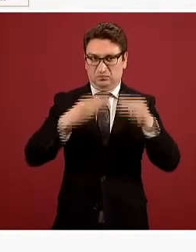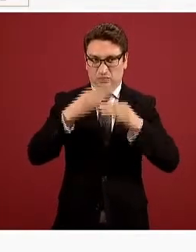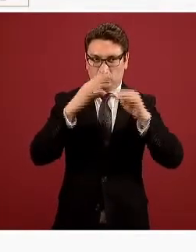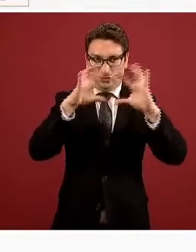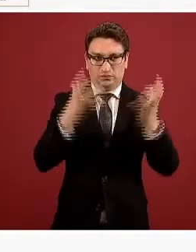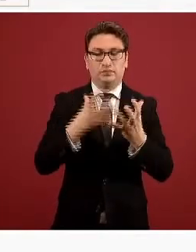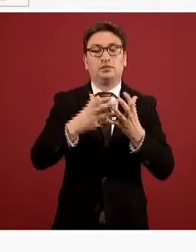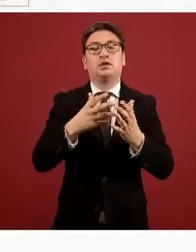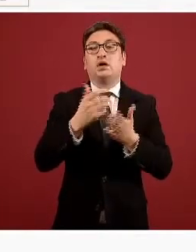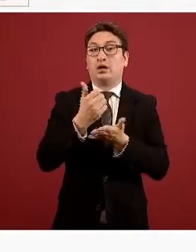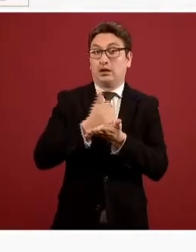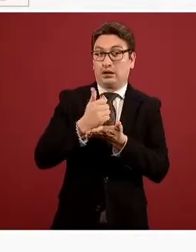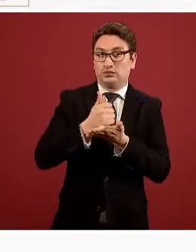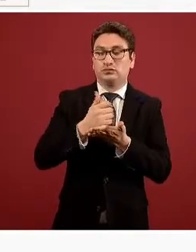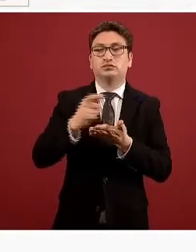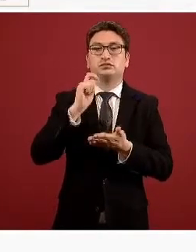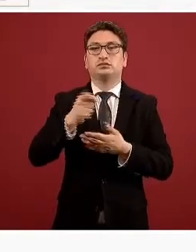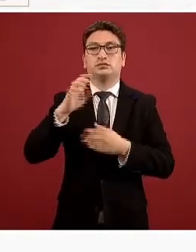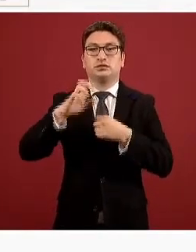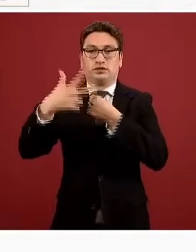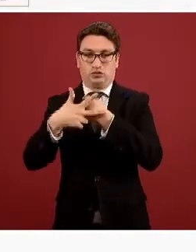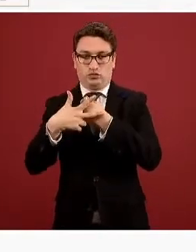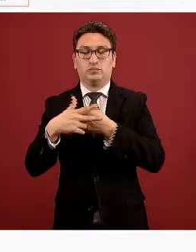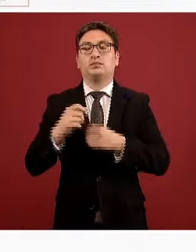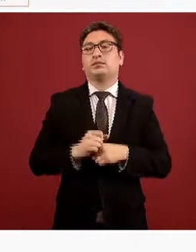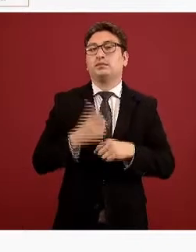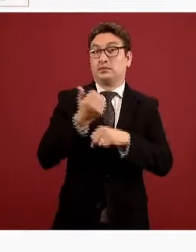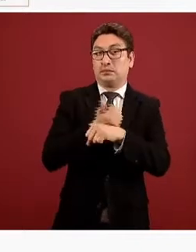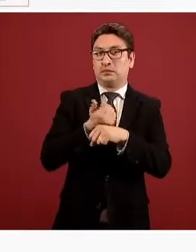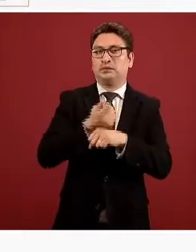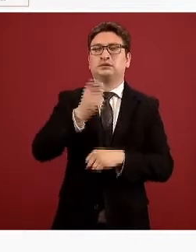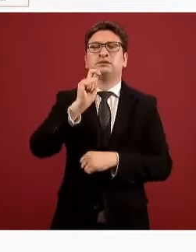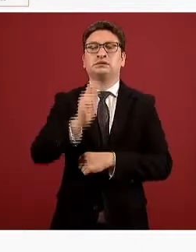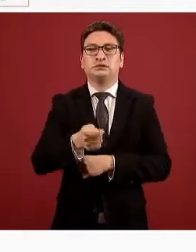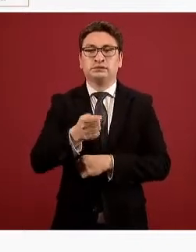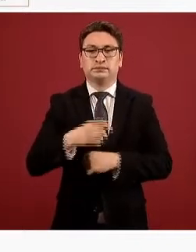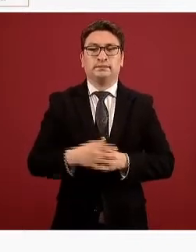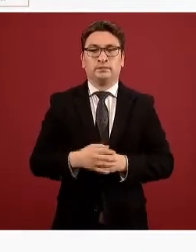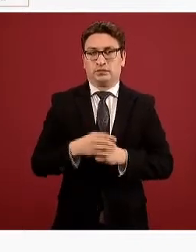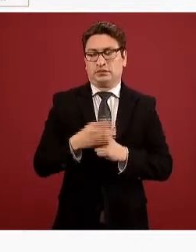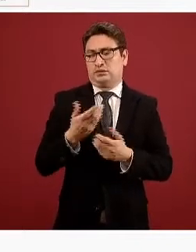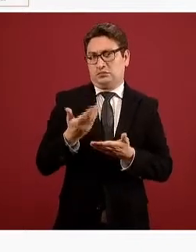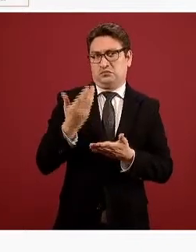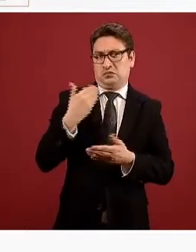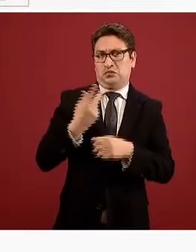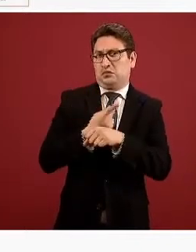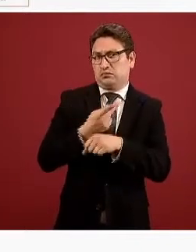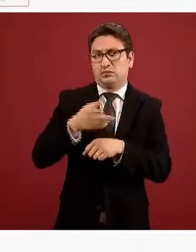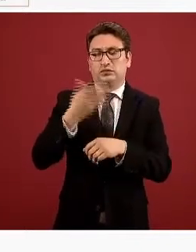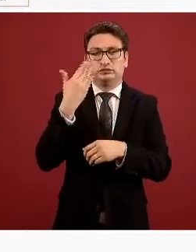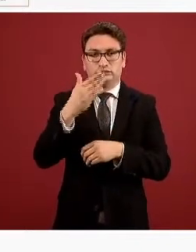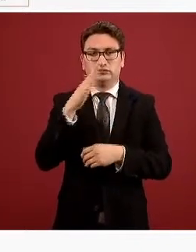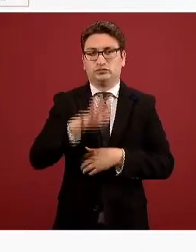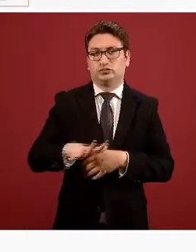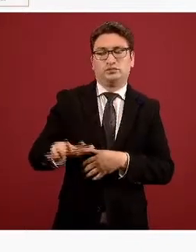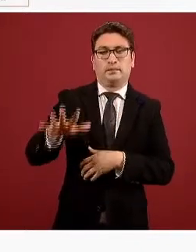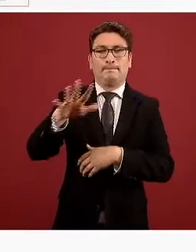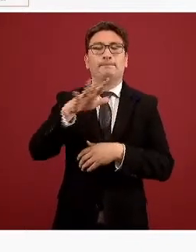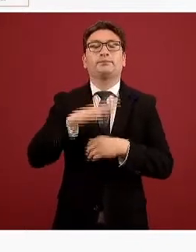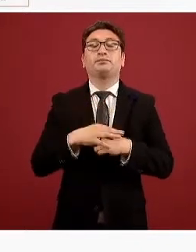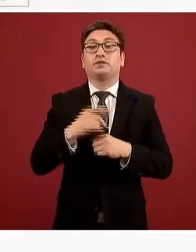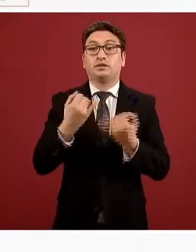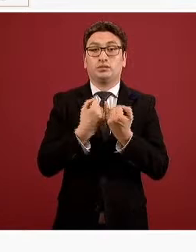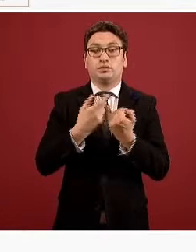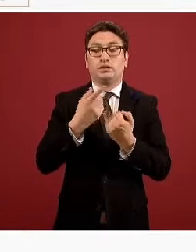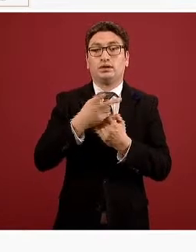azules está lo que ocurre en Europa, en las barras amarillas lo que ocurrió más bien en el Pacífico Occidental. En